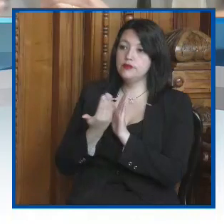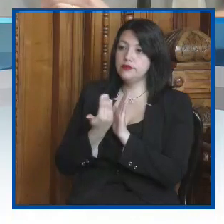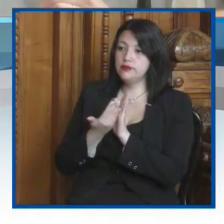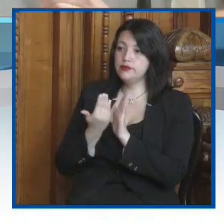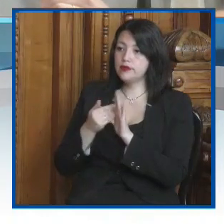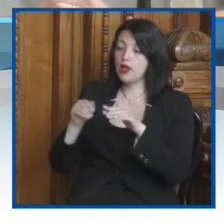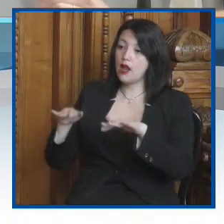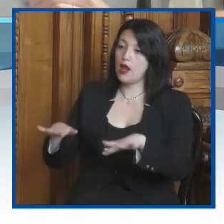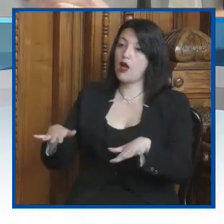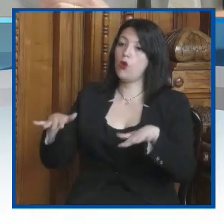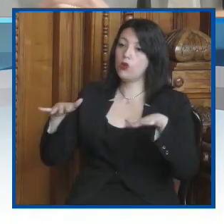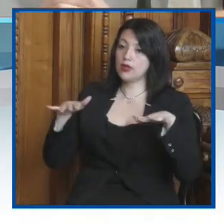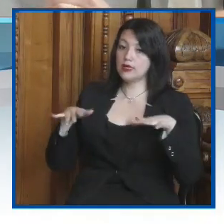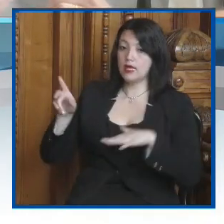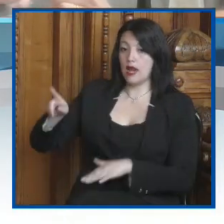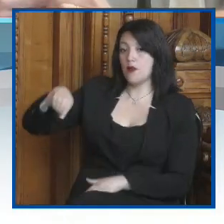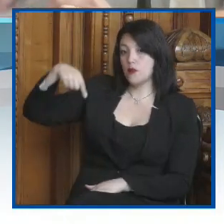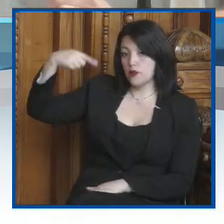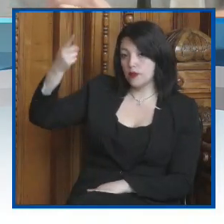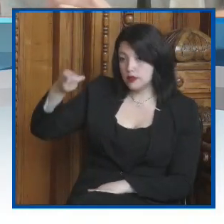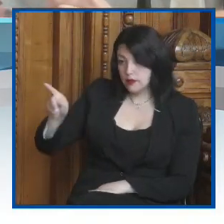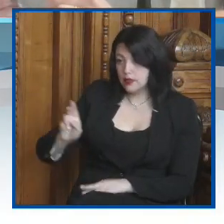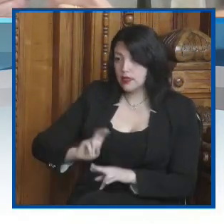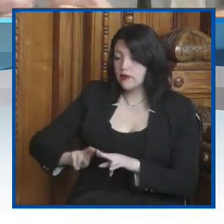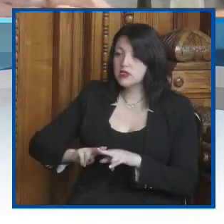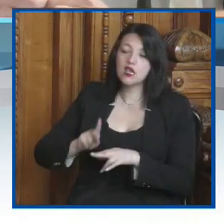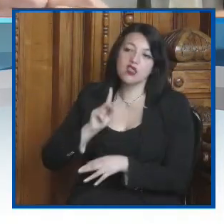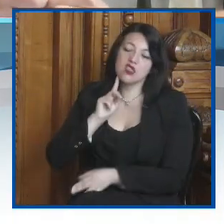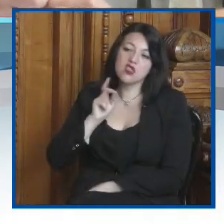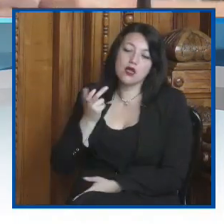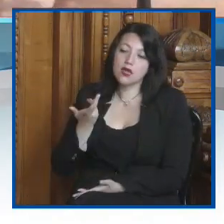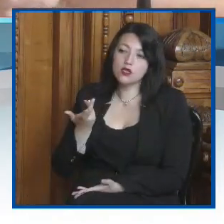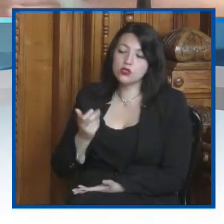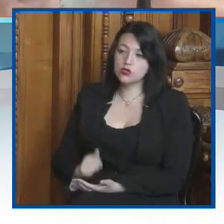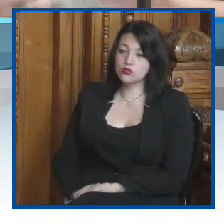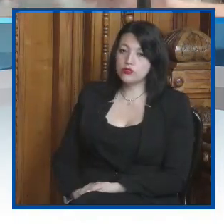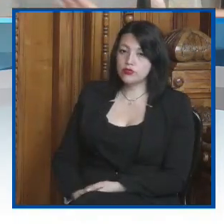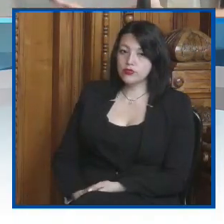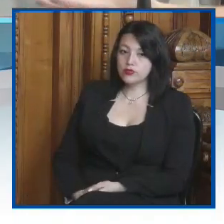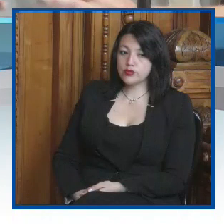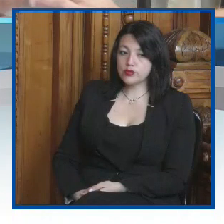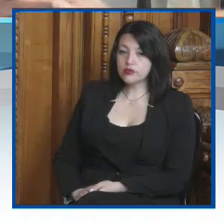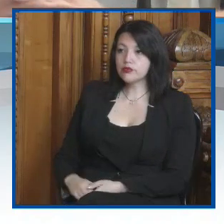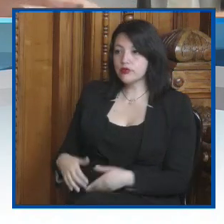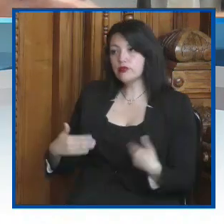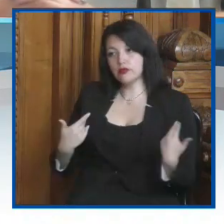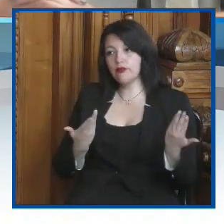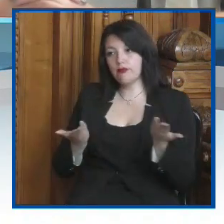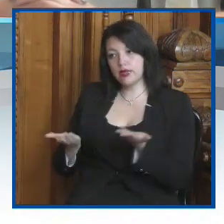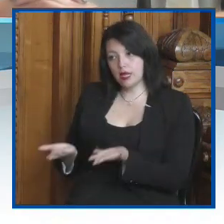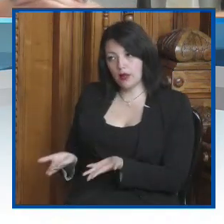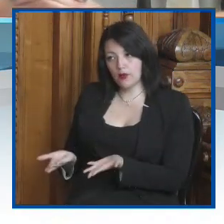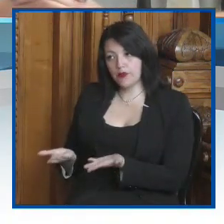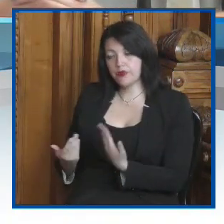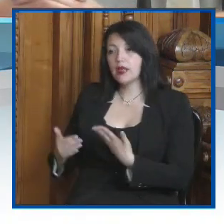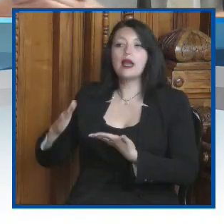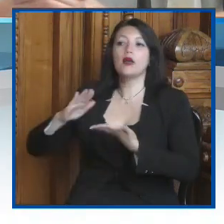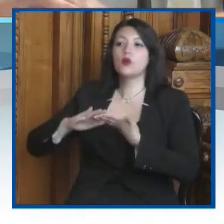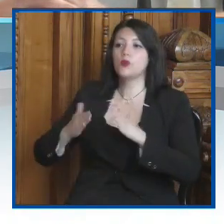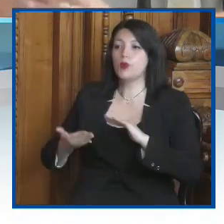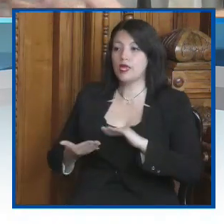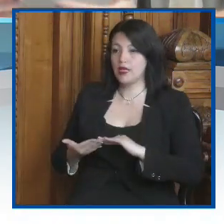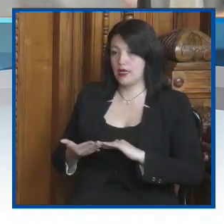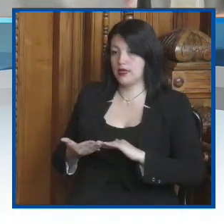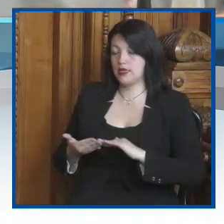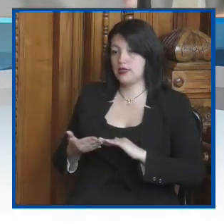audiencias que va a haber la próxima semana, de qué son, y invitamos obviamente a la comunidad